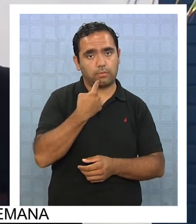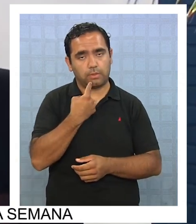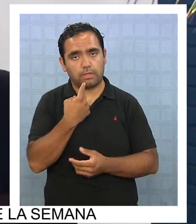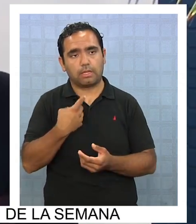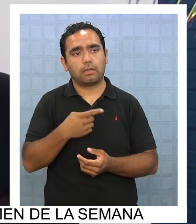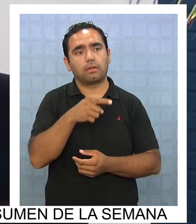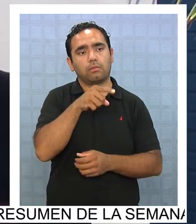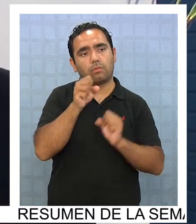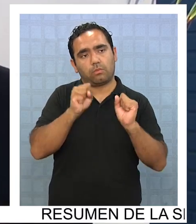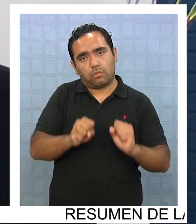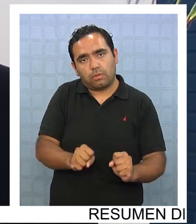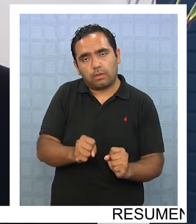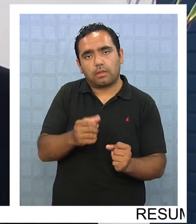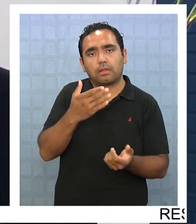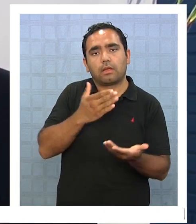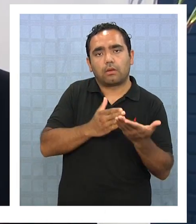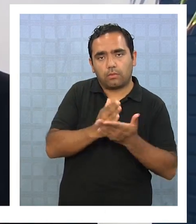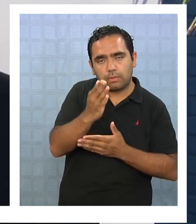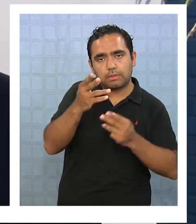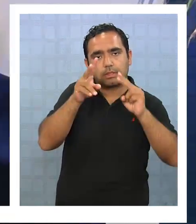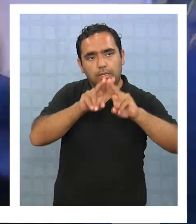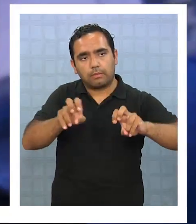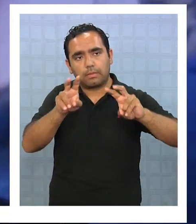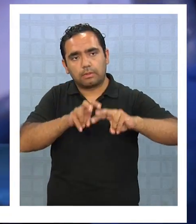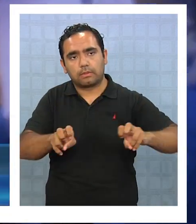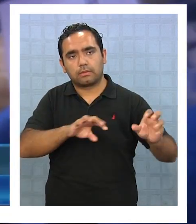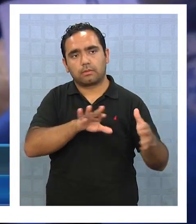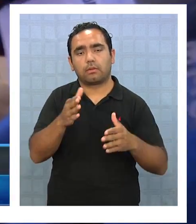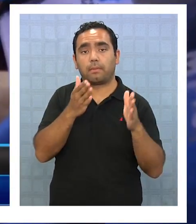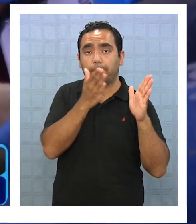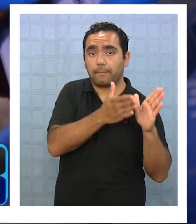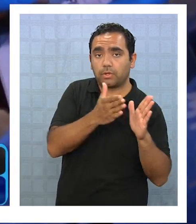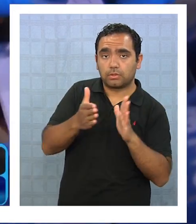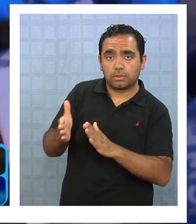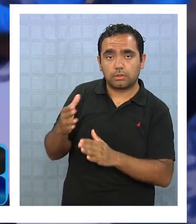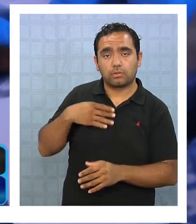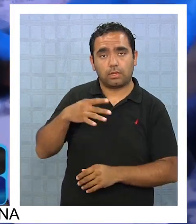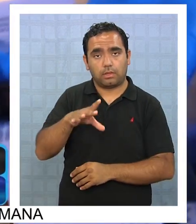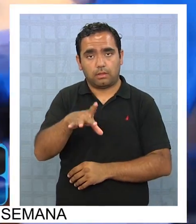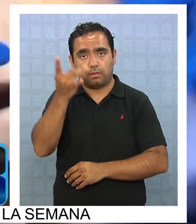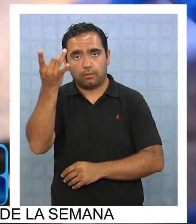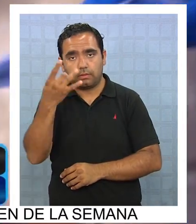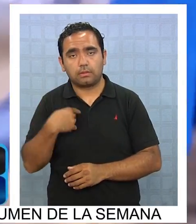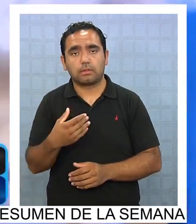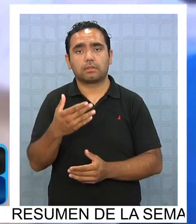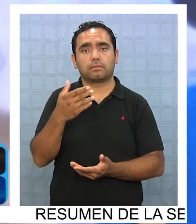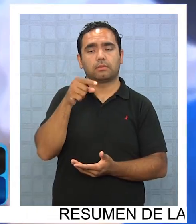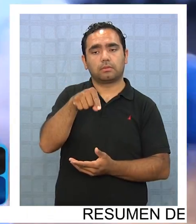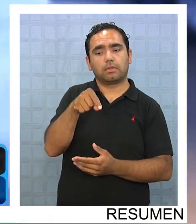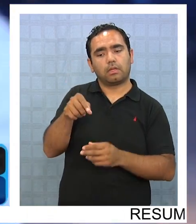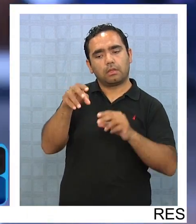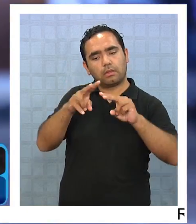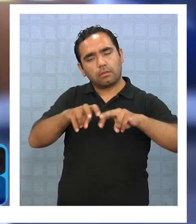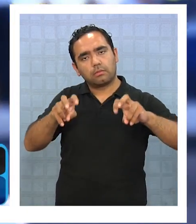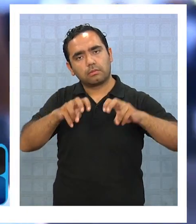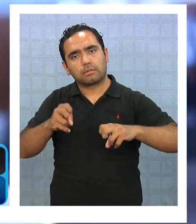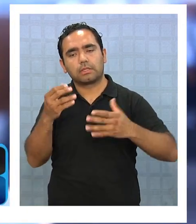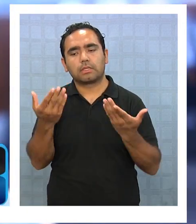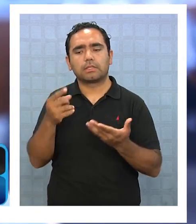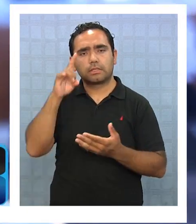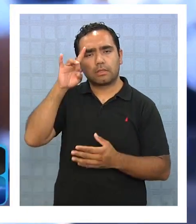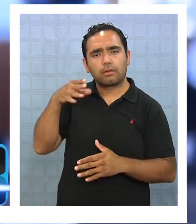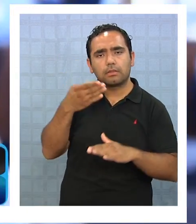ya tenemos el cadáver, tenemos donde iniciar el proceso investigativo. El proceso de identificación, autopsia y verificación de ingresos